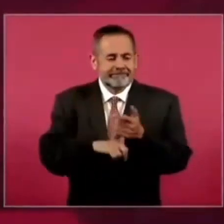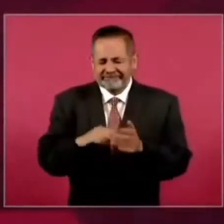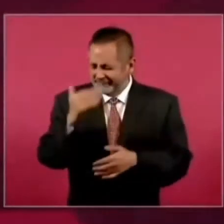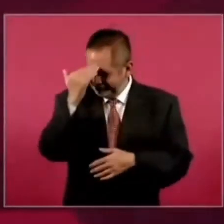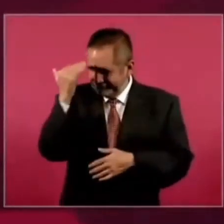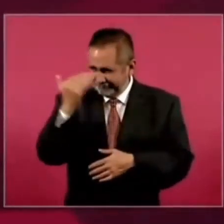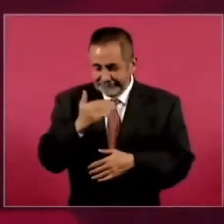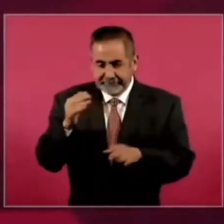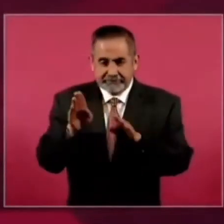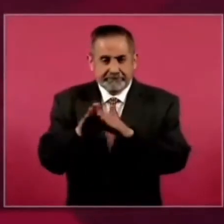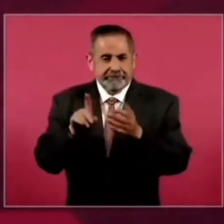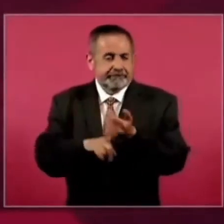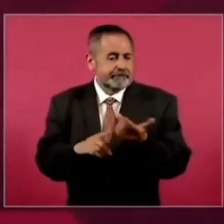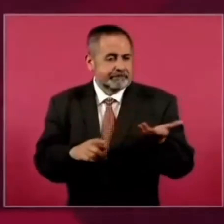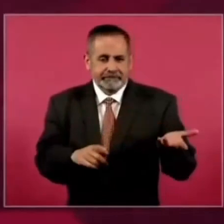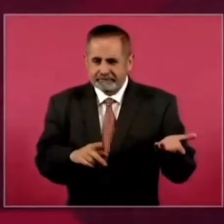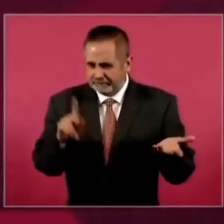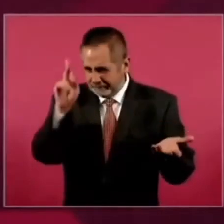nefasto.